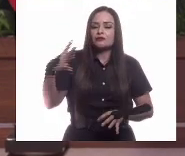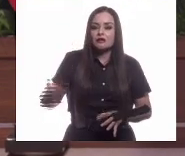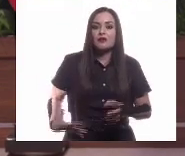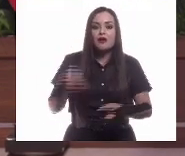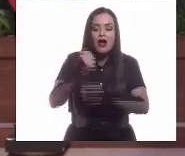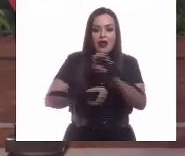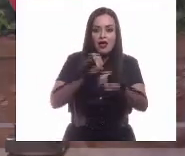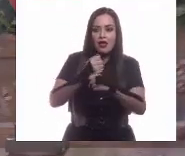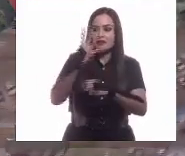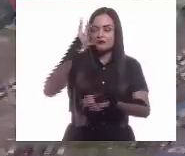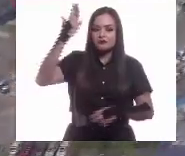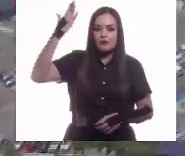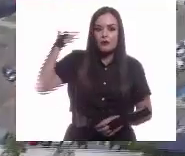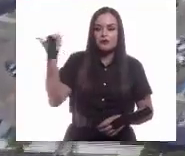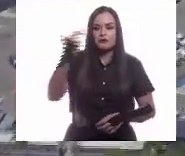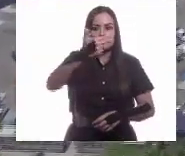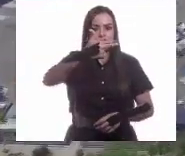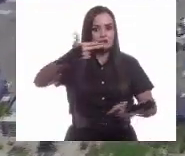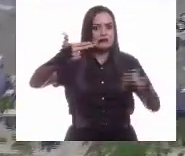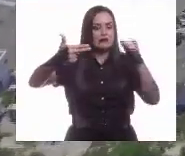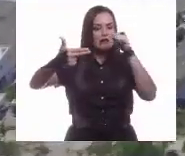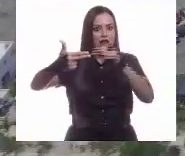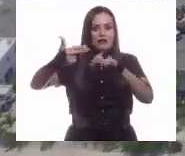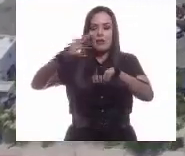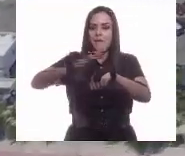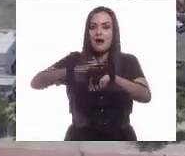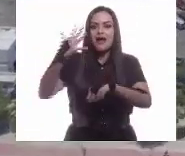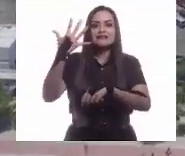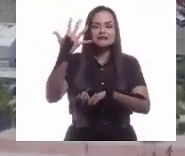4 años, nuestra oferta hotelera se ha incrementado en